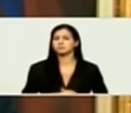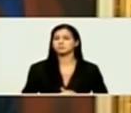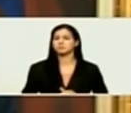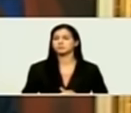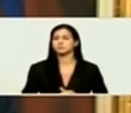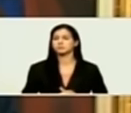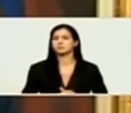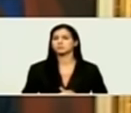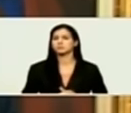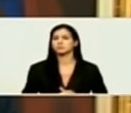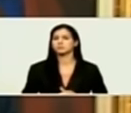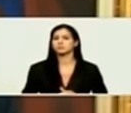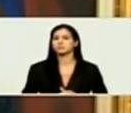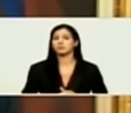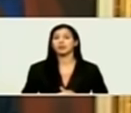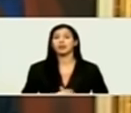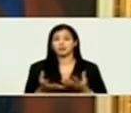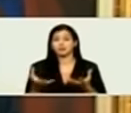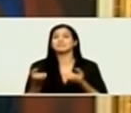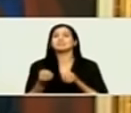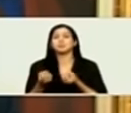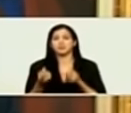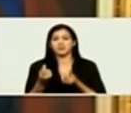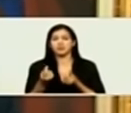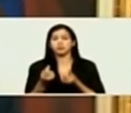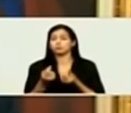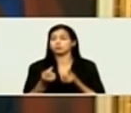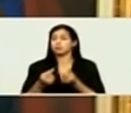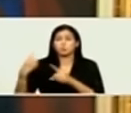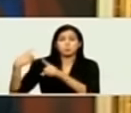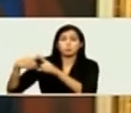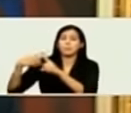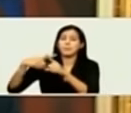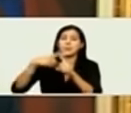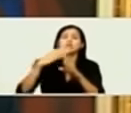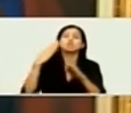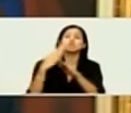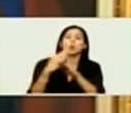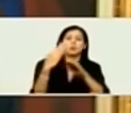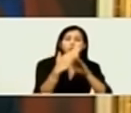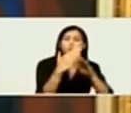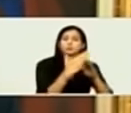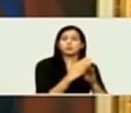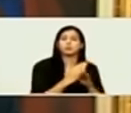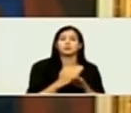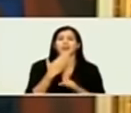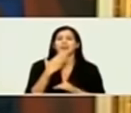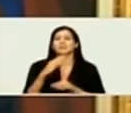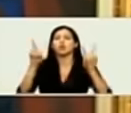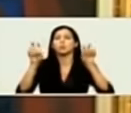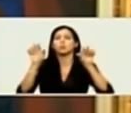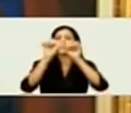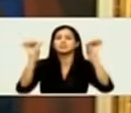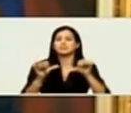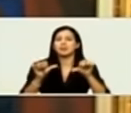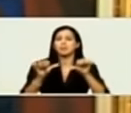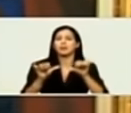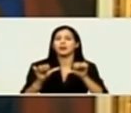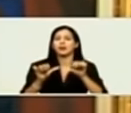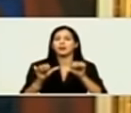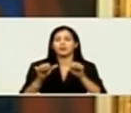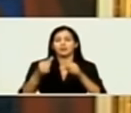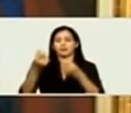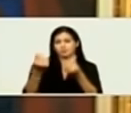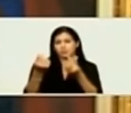eh Como de manera muy muy muy poco técnica está contemplado en el código de